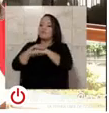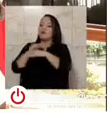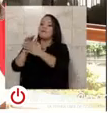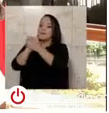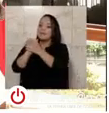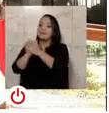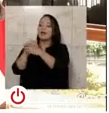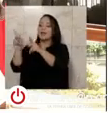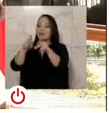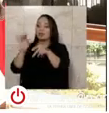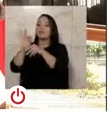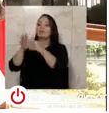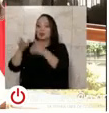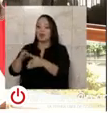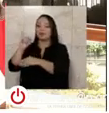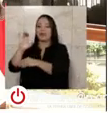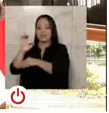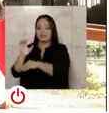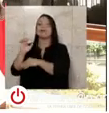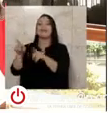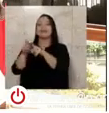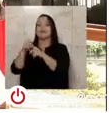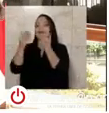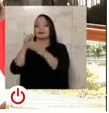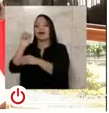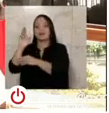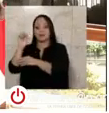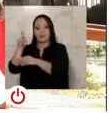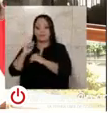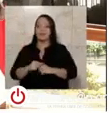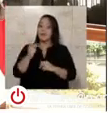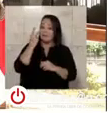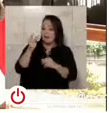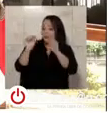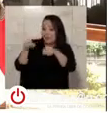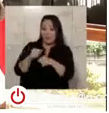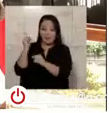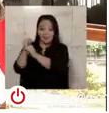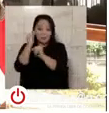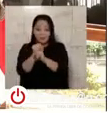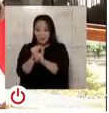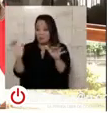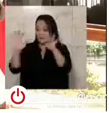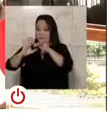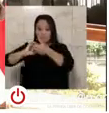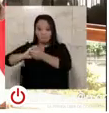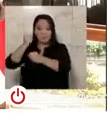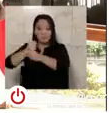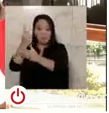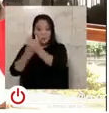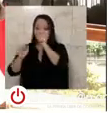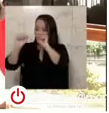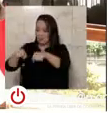que siguen volando y gracias a Arecep otra vez. Ven que sí se puede, cuando la gente quiere trabajar juntos, trabajar por el